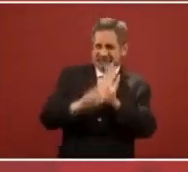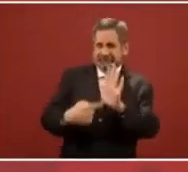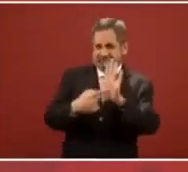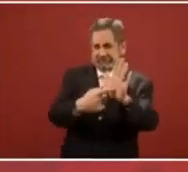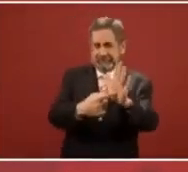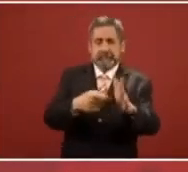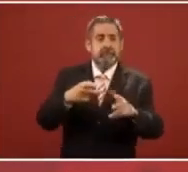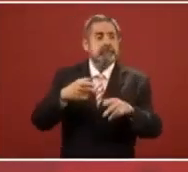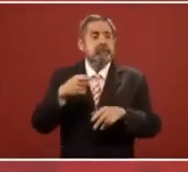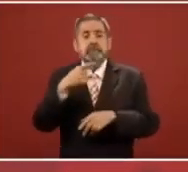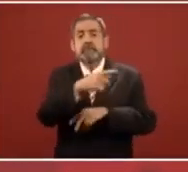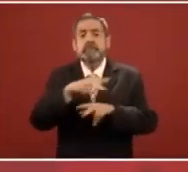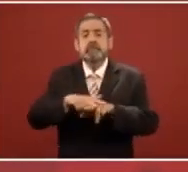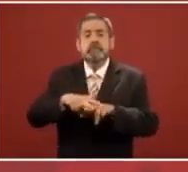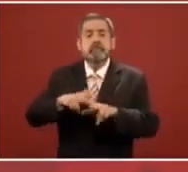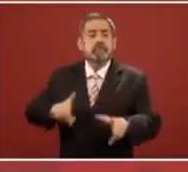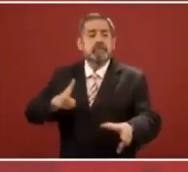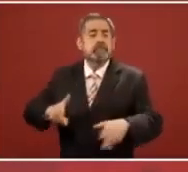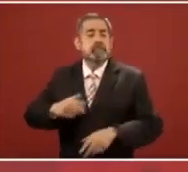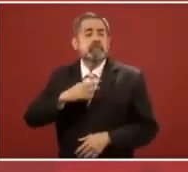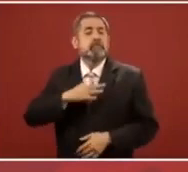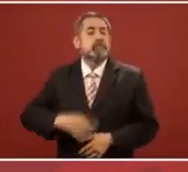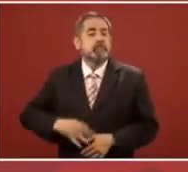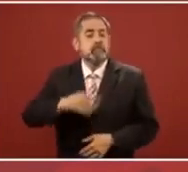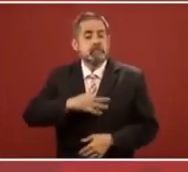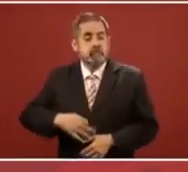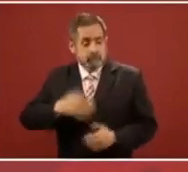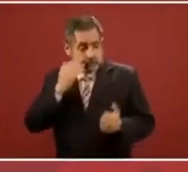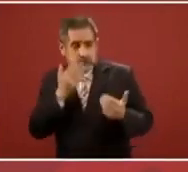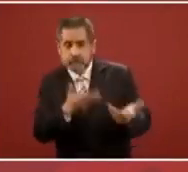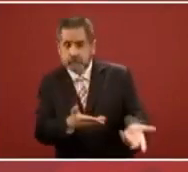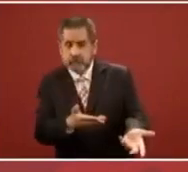estar imaginando cosas?